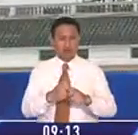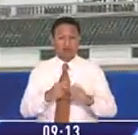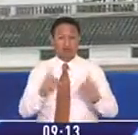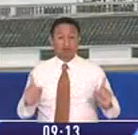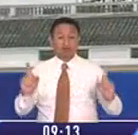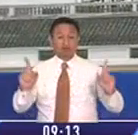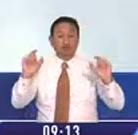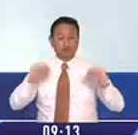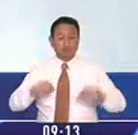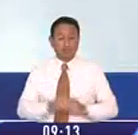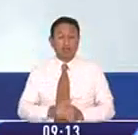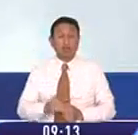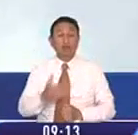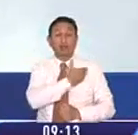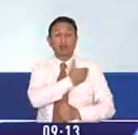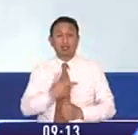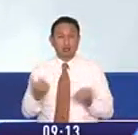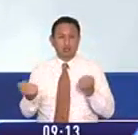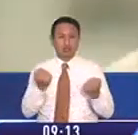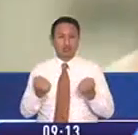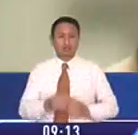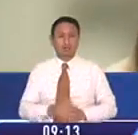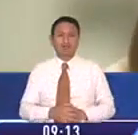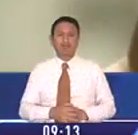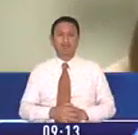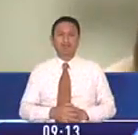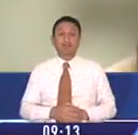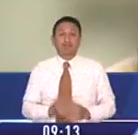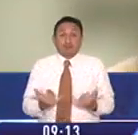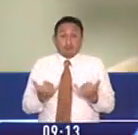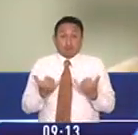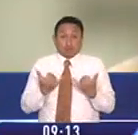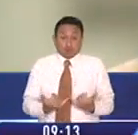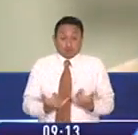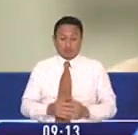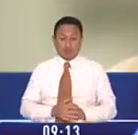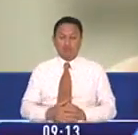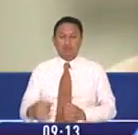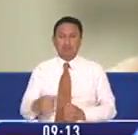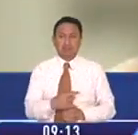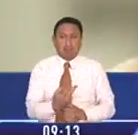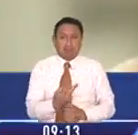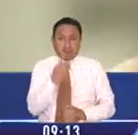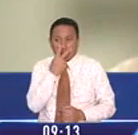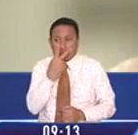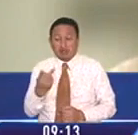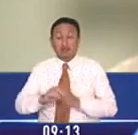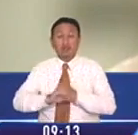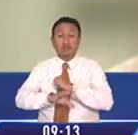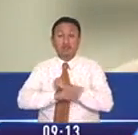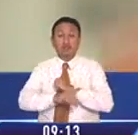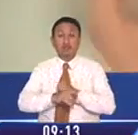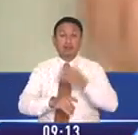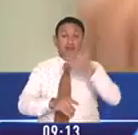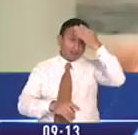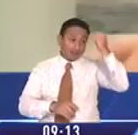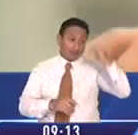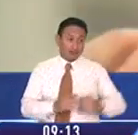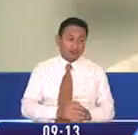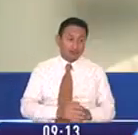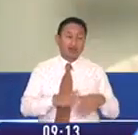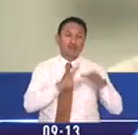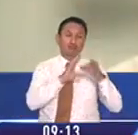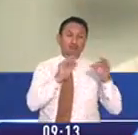actores capaces de ocupar la presidencia. Hasta ahora, no he visto en la campaña de Daniel Noboa esa